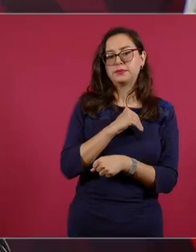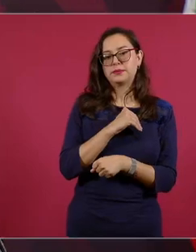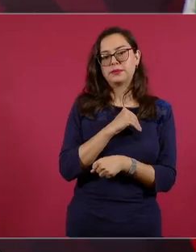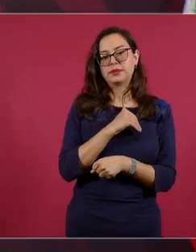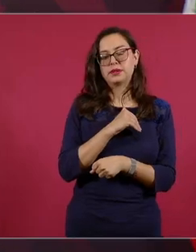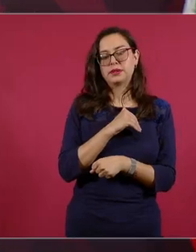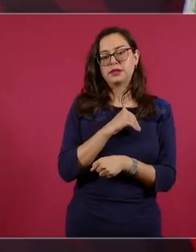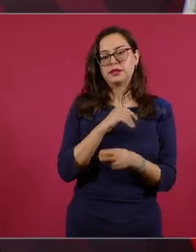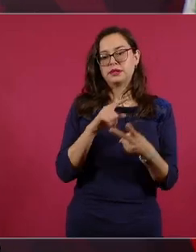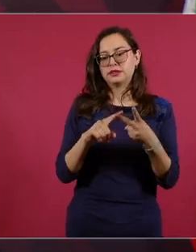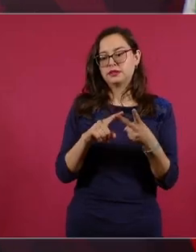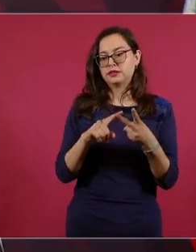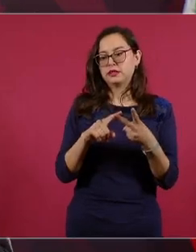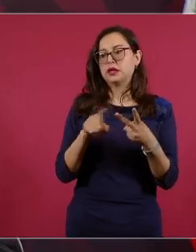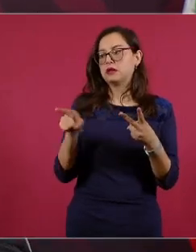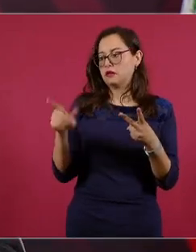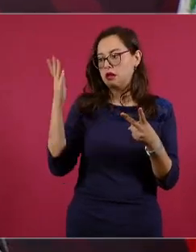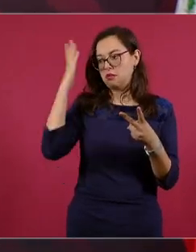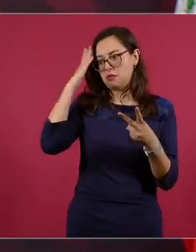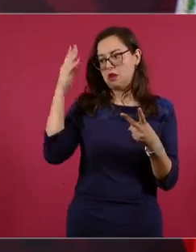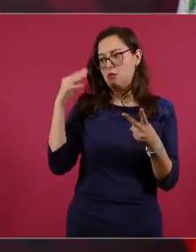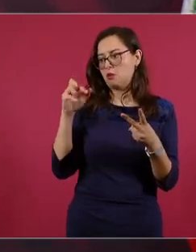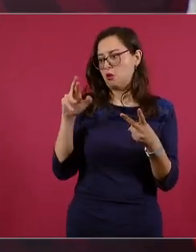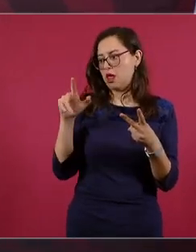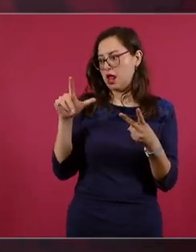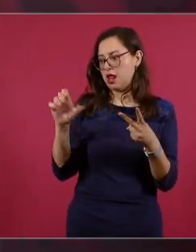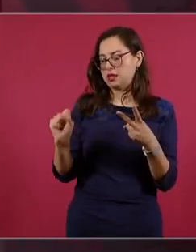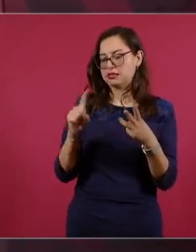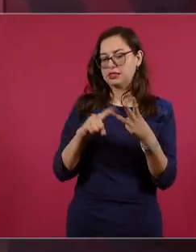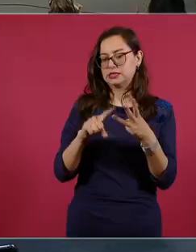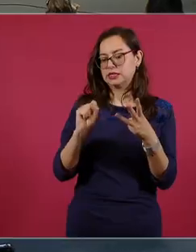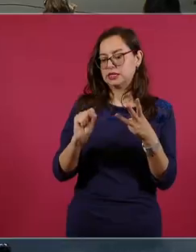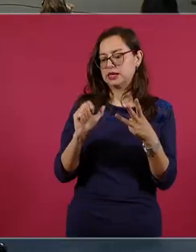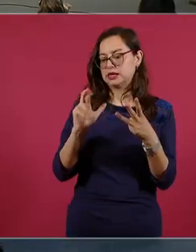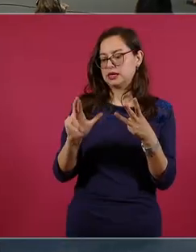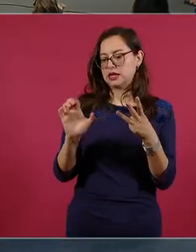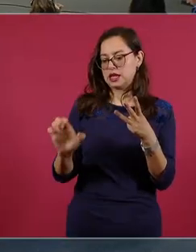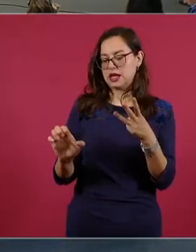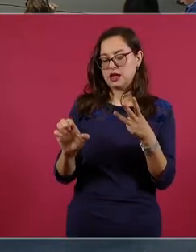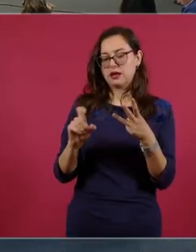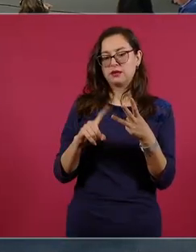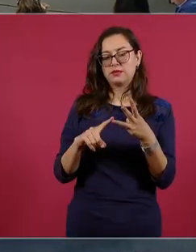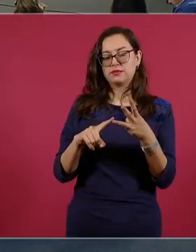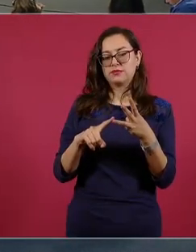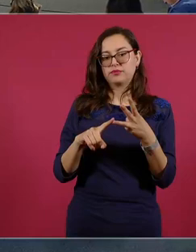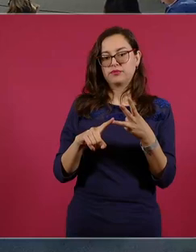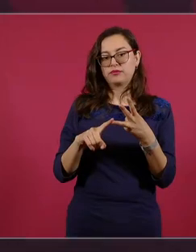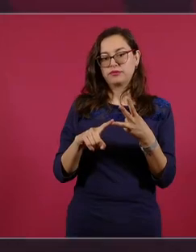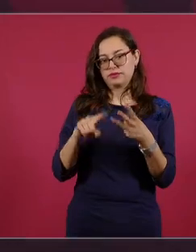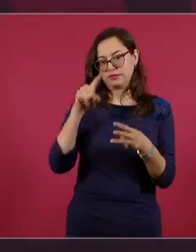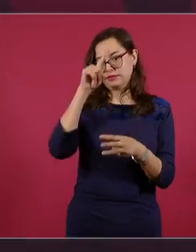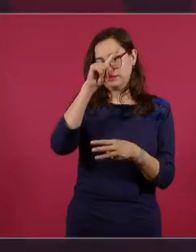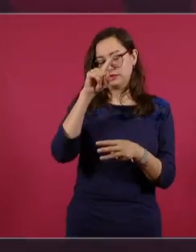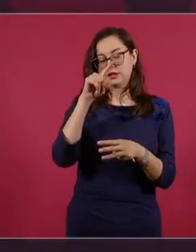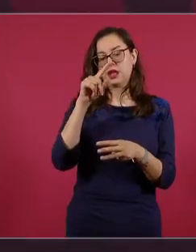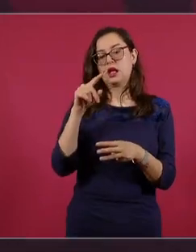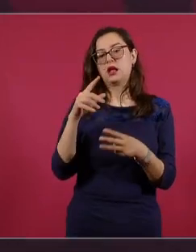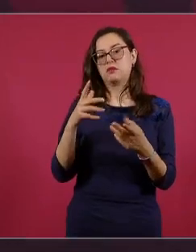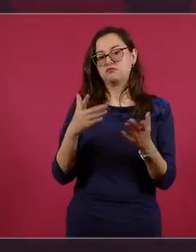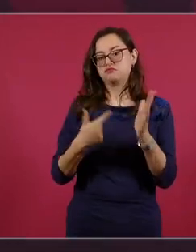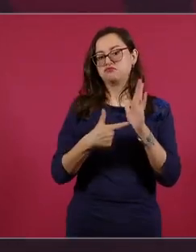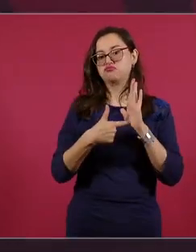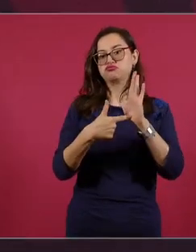al almirante Morales, también fue la secretaria de Relaciones Exteriores, y en Washington se hizo una